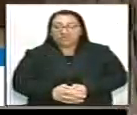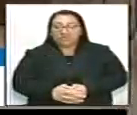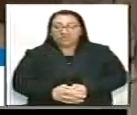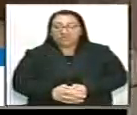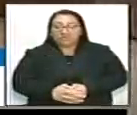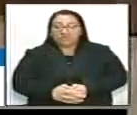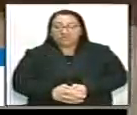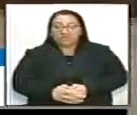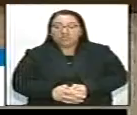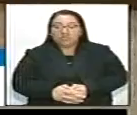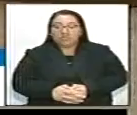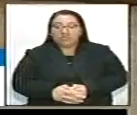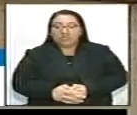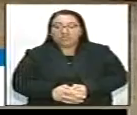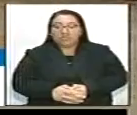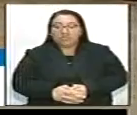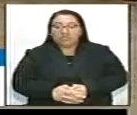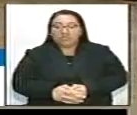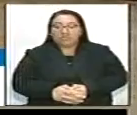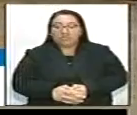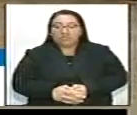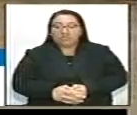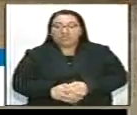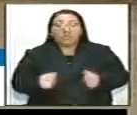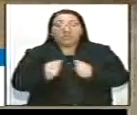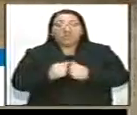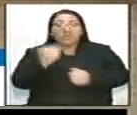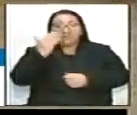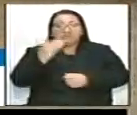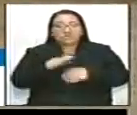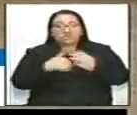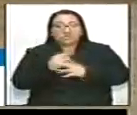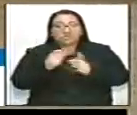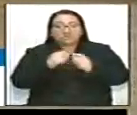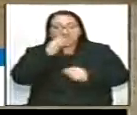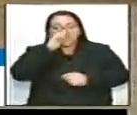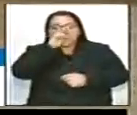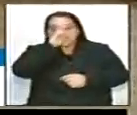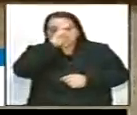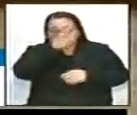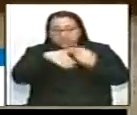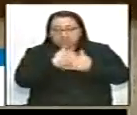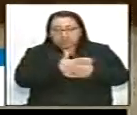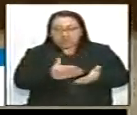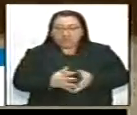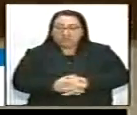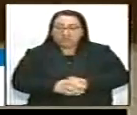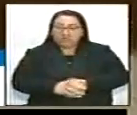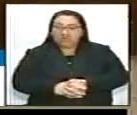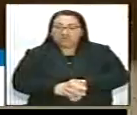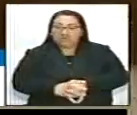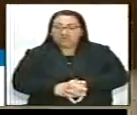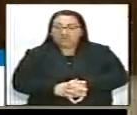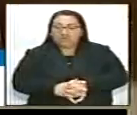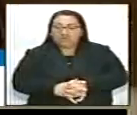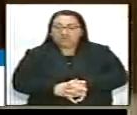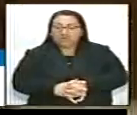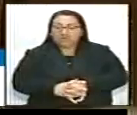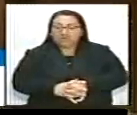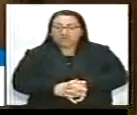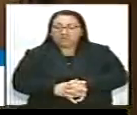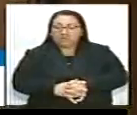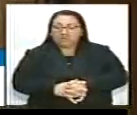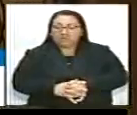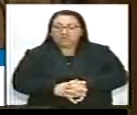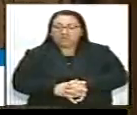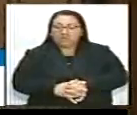Muchas gracias, presidente, colegas congresistas, con el saludo cordial a todos ustedes. Asimismo, hace llegar también mis sinceras